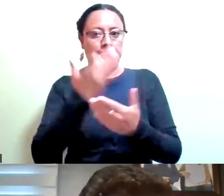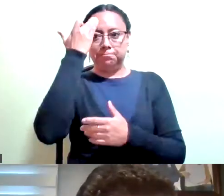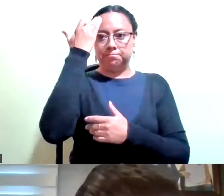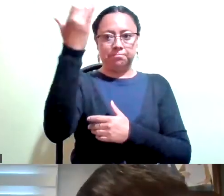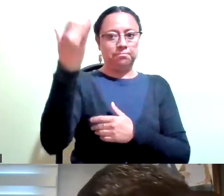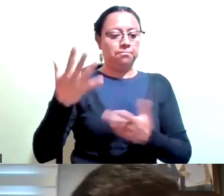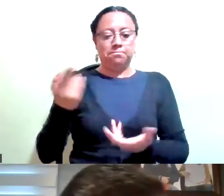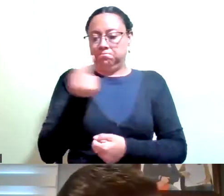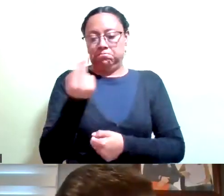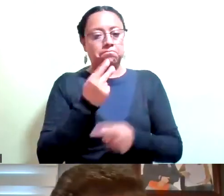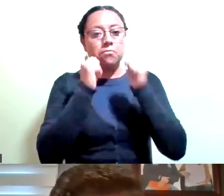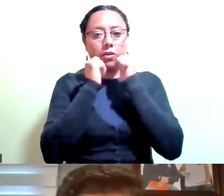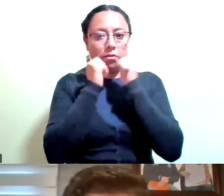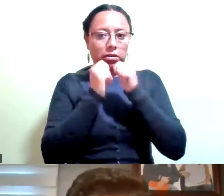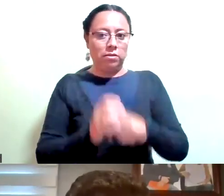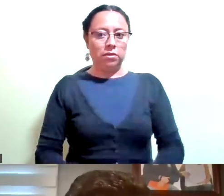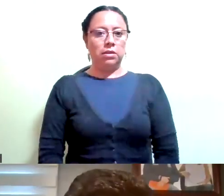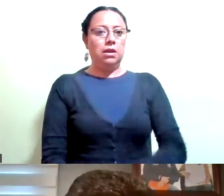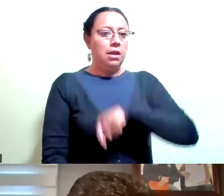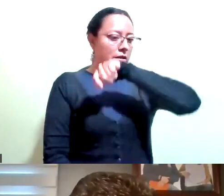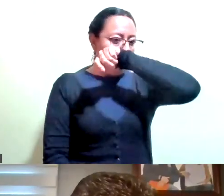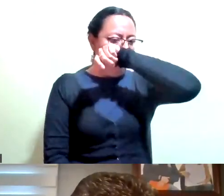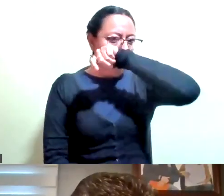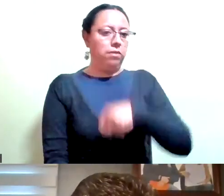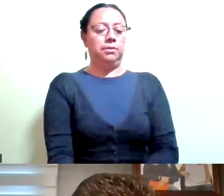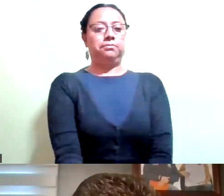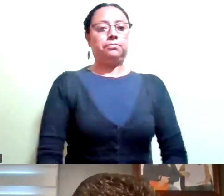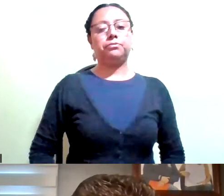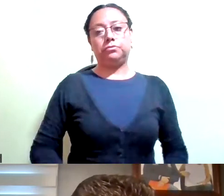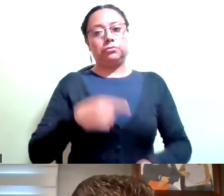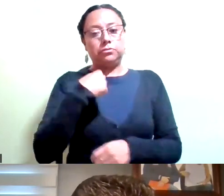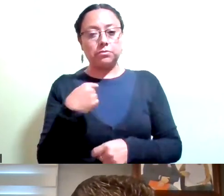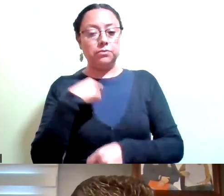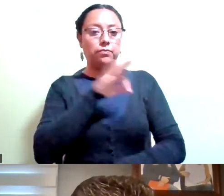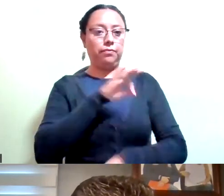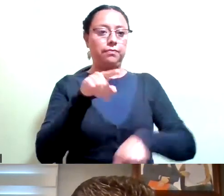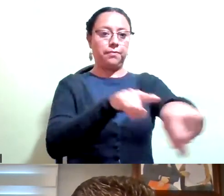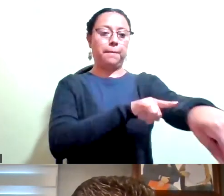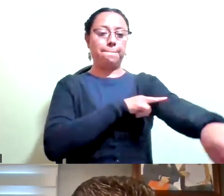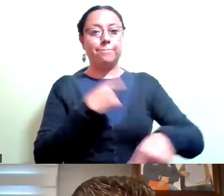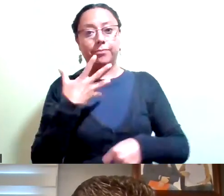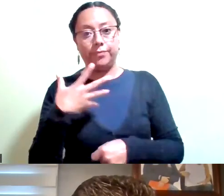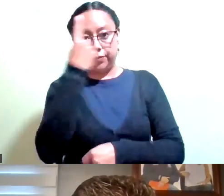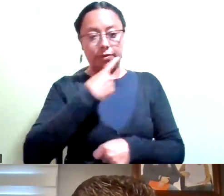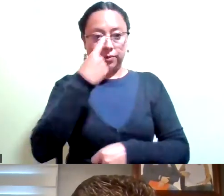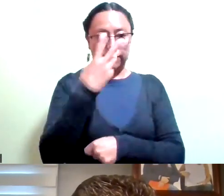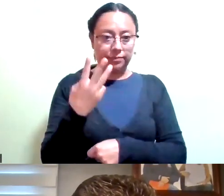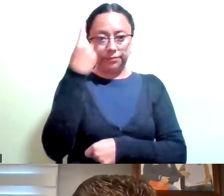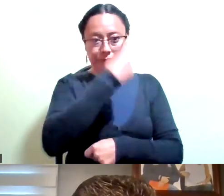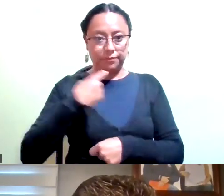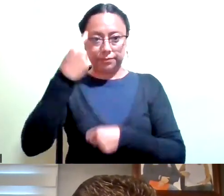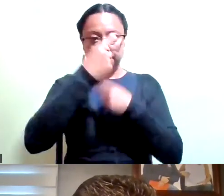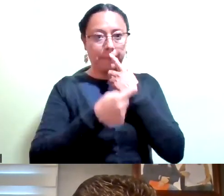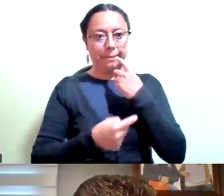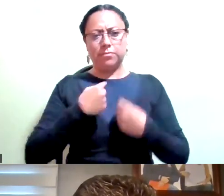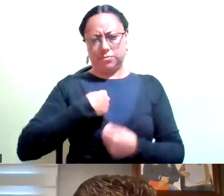tenga que tardarme. Mire, no, tampoco es que yo me tardara 6 horas, 3 horas, 2 horas, no, diputado. Fue un tiempo prudente para plantear, me